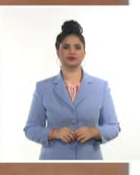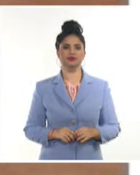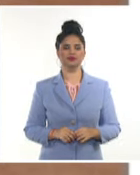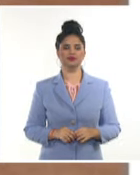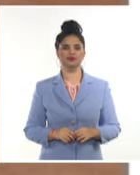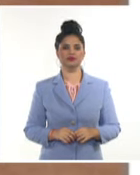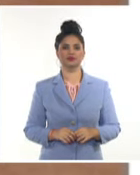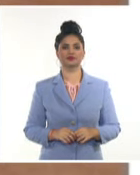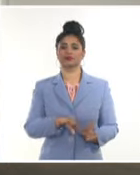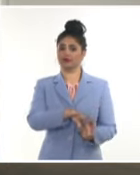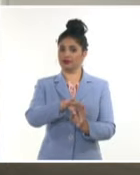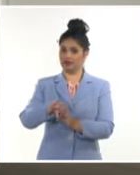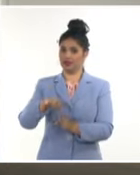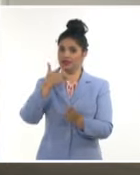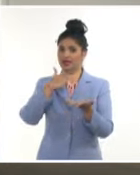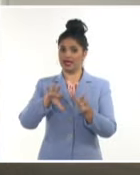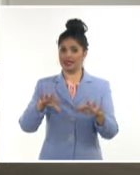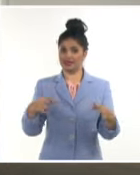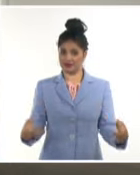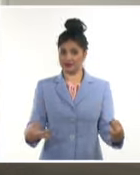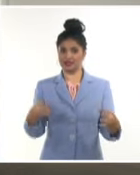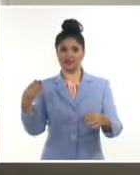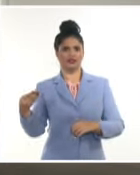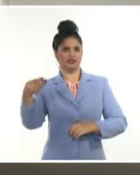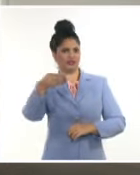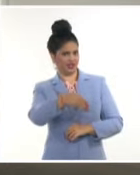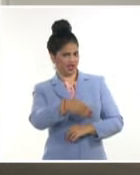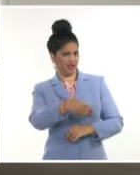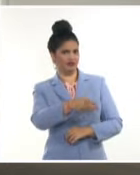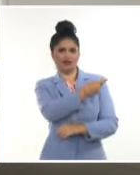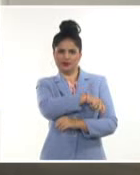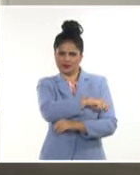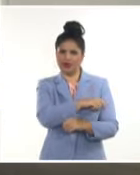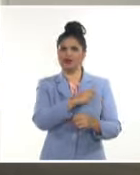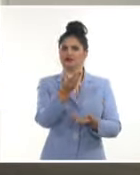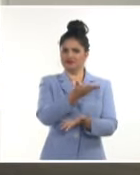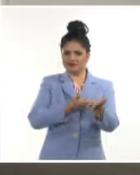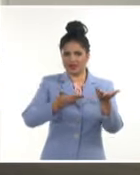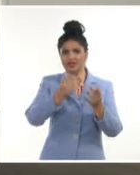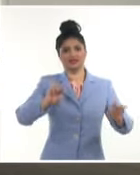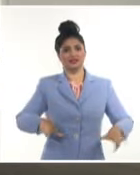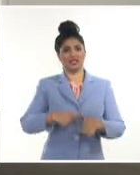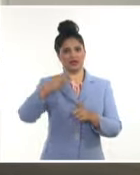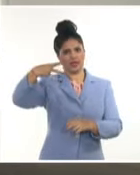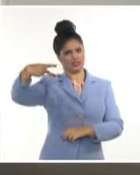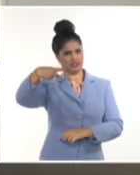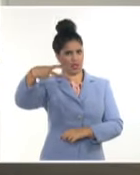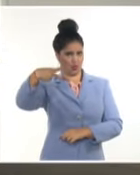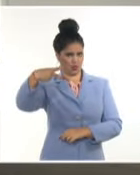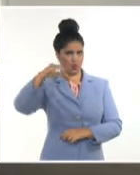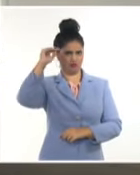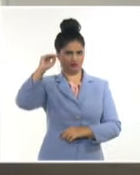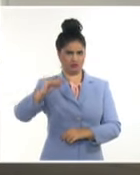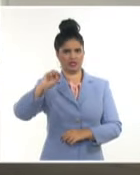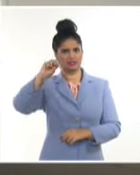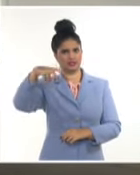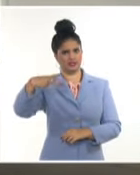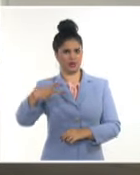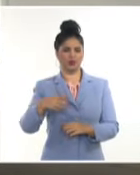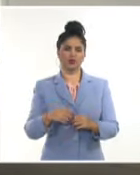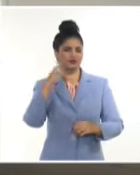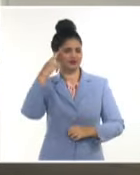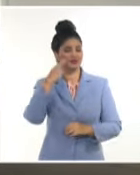de Artemisa también fueron recibidos por su pueblo para celebrar el segundo lugar alcanzado en la Liga Élite, un equipo que marcó la historia de la provincia.